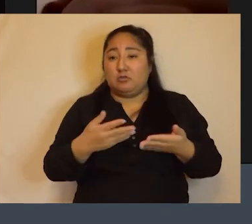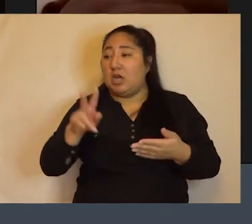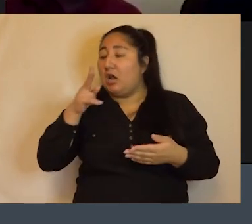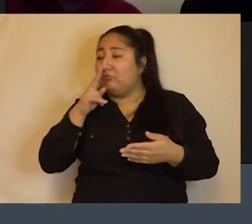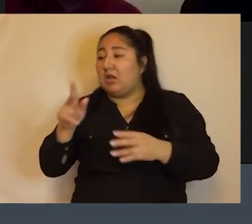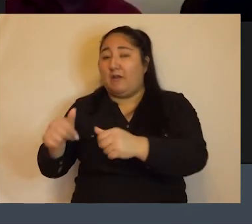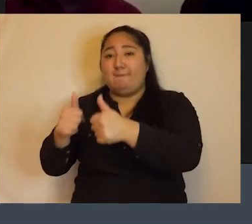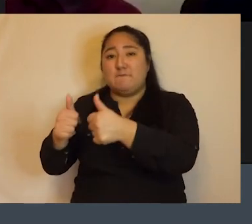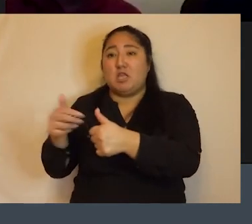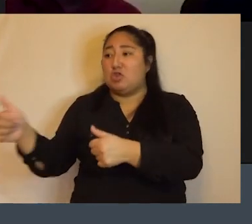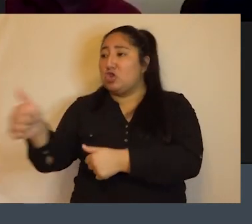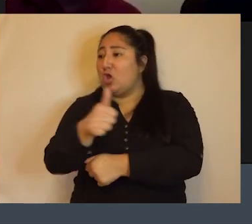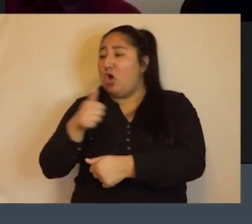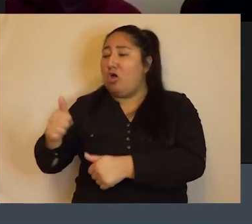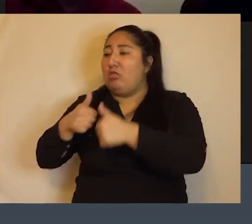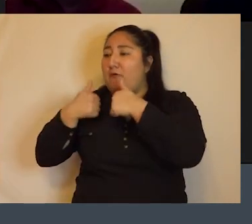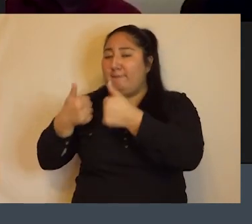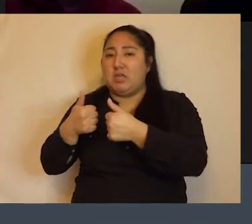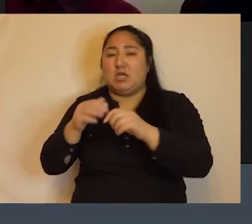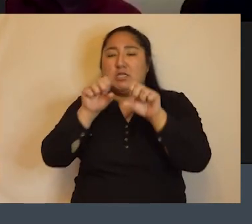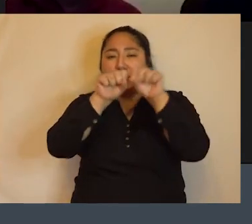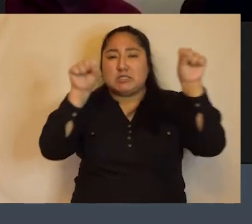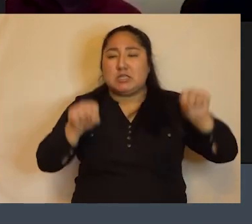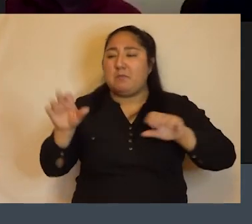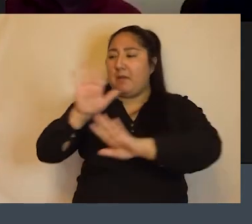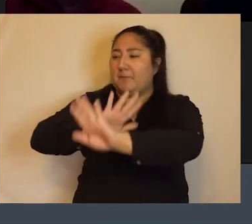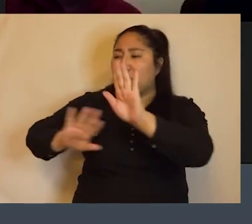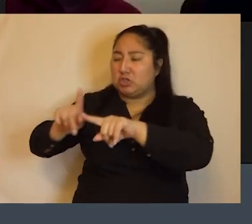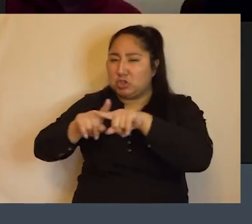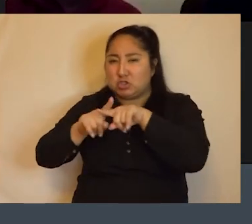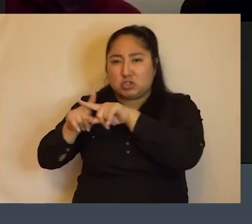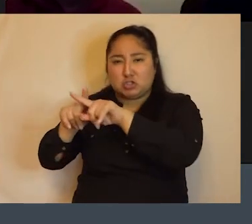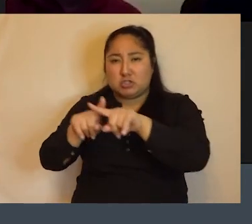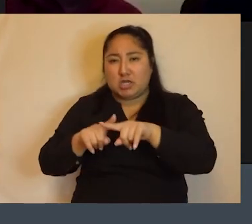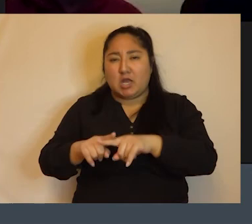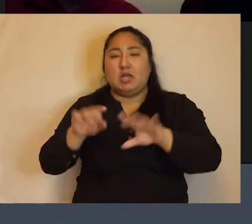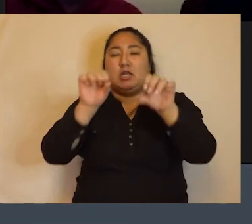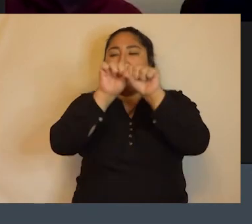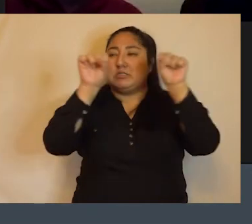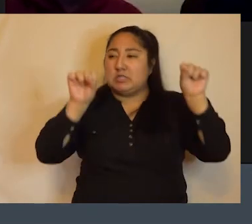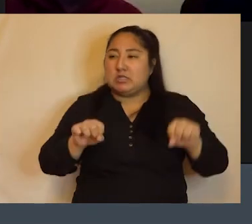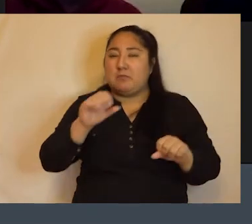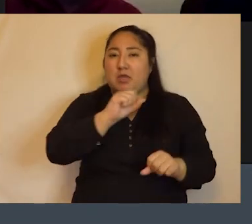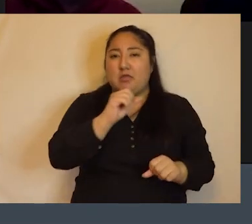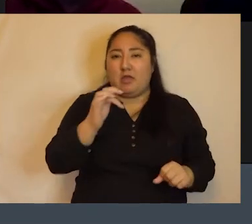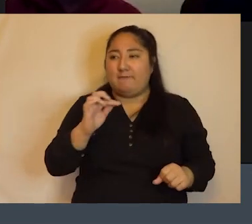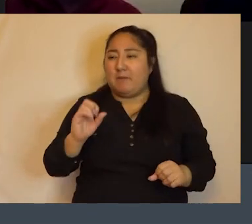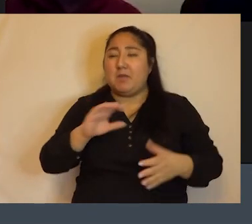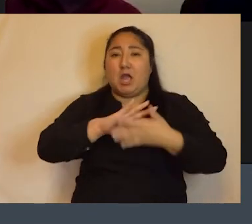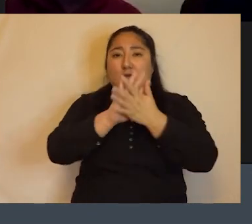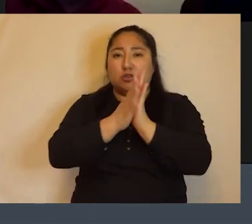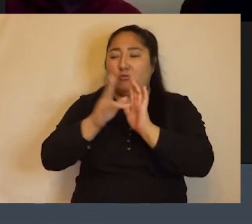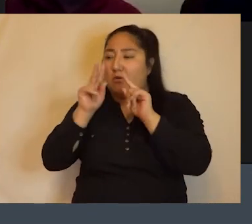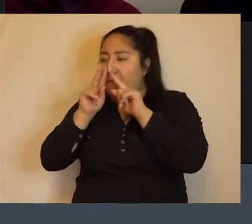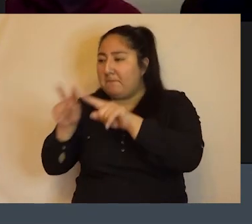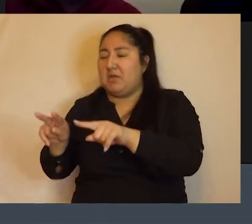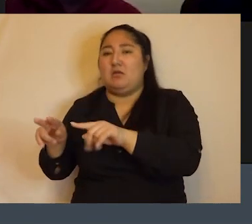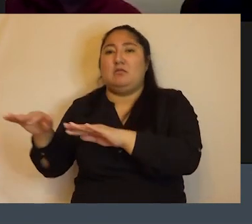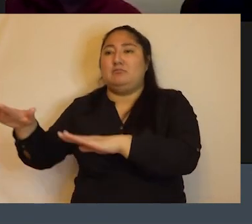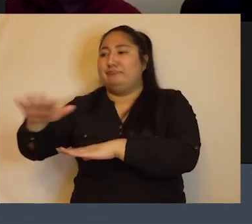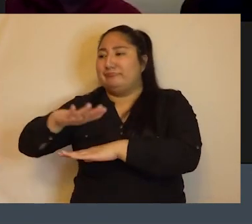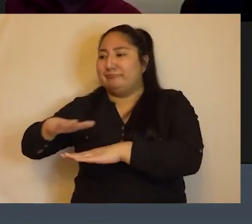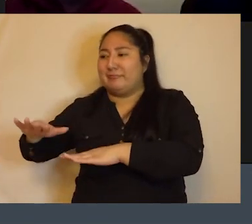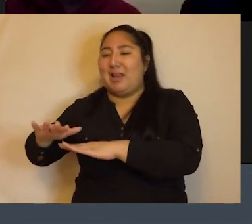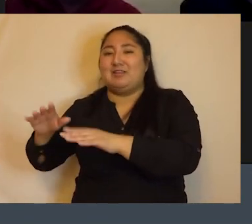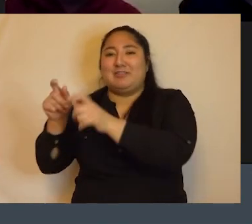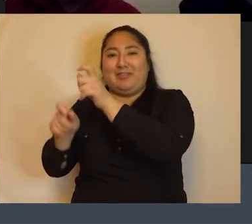que ver es el bienestar común. Y los sistemas de protección social y los sistemas de pensiones se crean con mira al bienestar común,